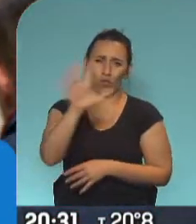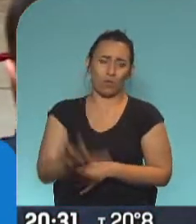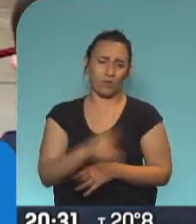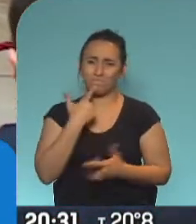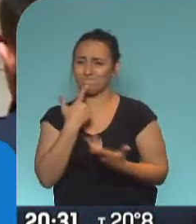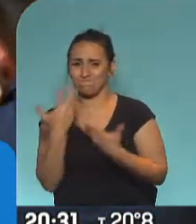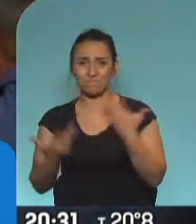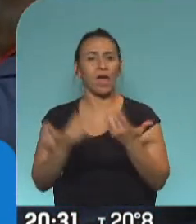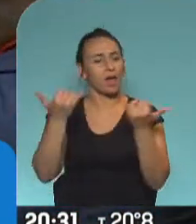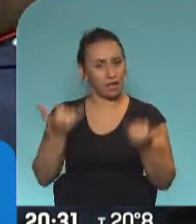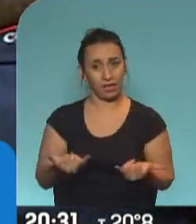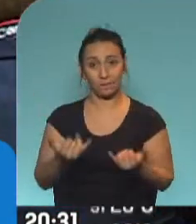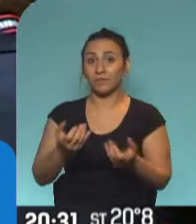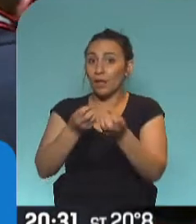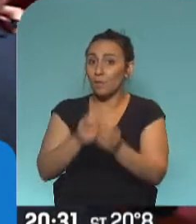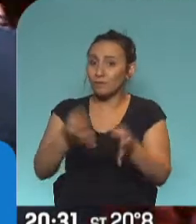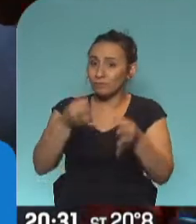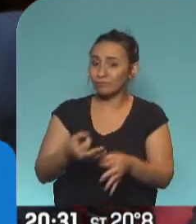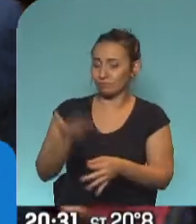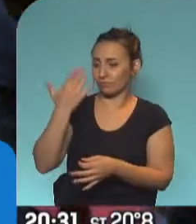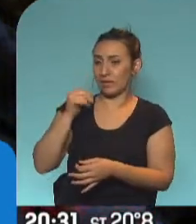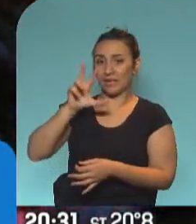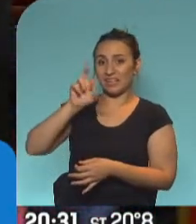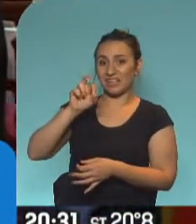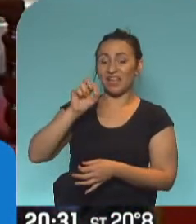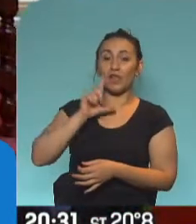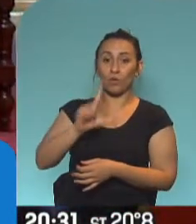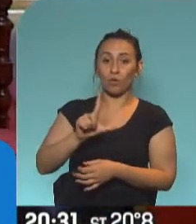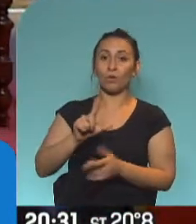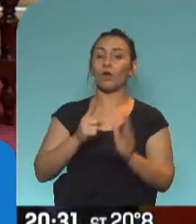inicia en julio, del 30 de julio, por la resolución